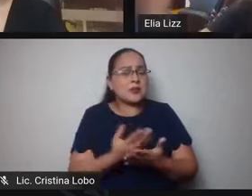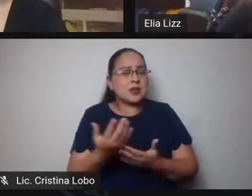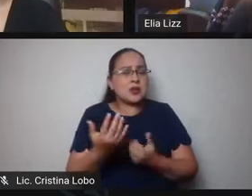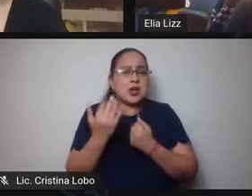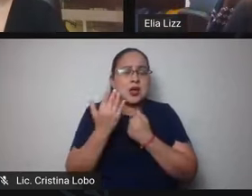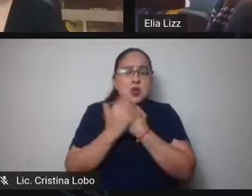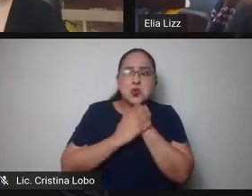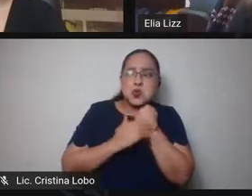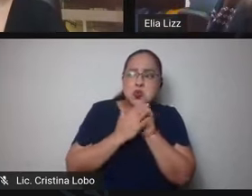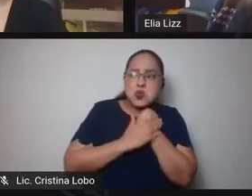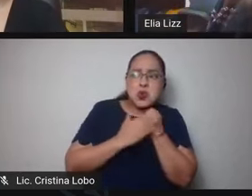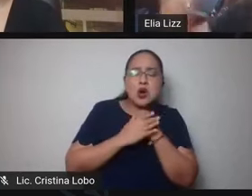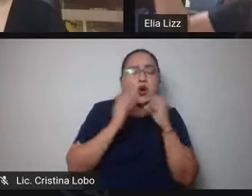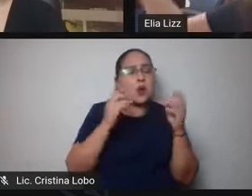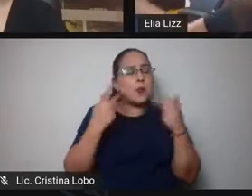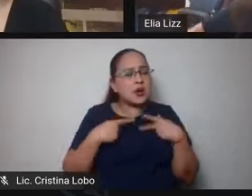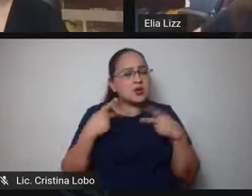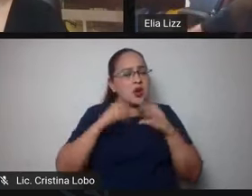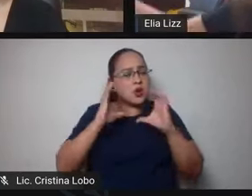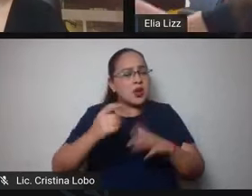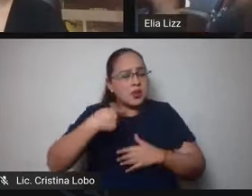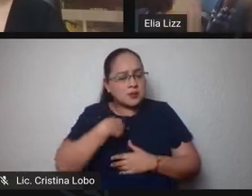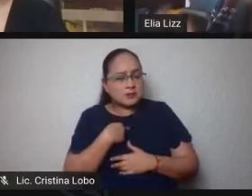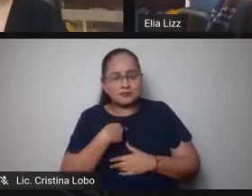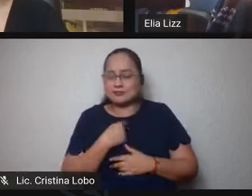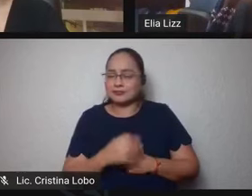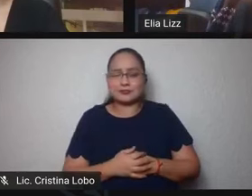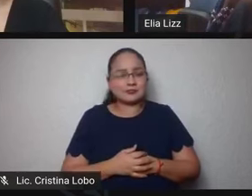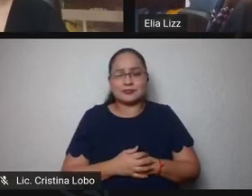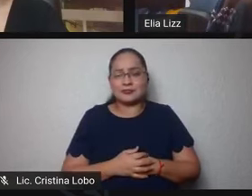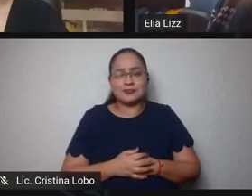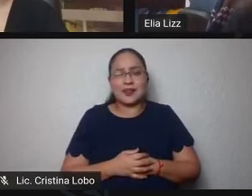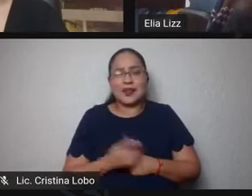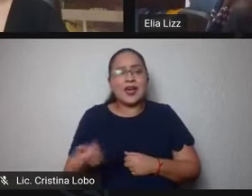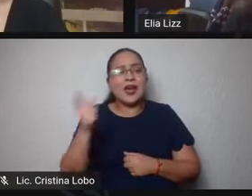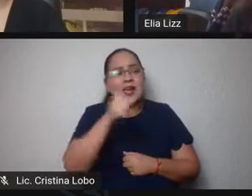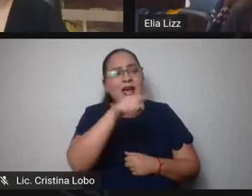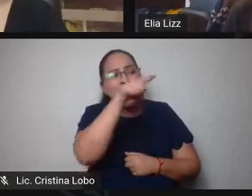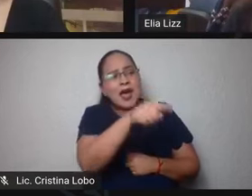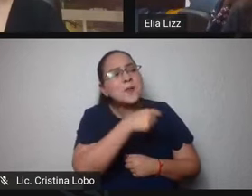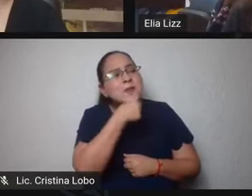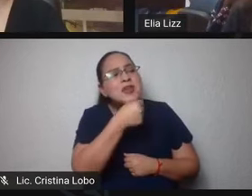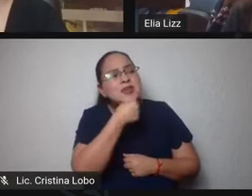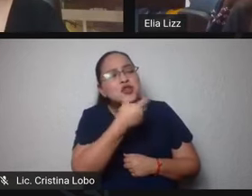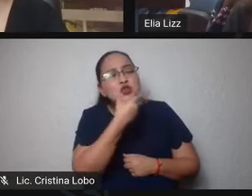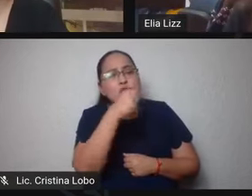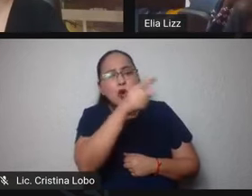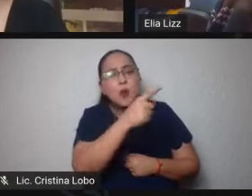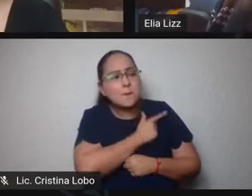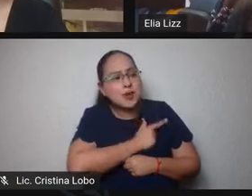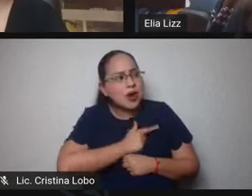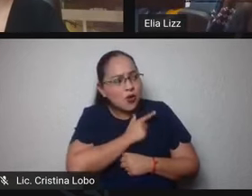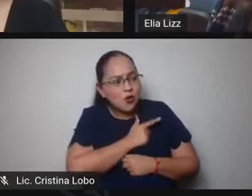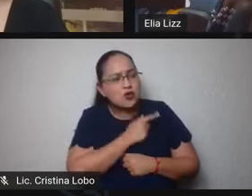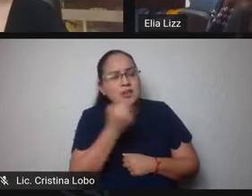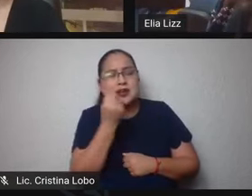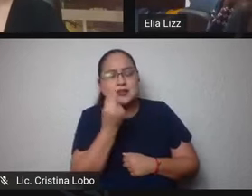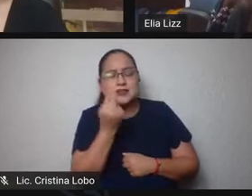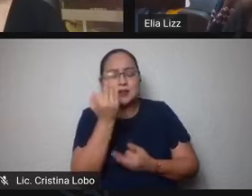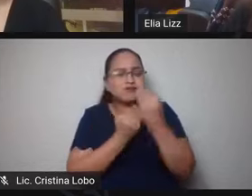de la persona que la cuida, sino a lo mejor de la que le gusta el viejito de la cama de al lado. Y pues no le dan